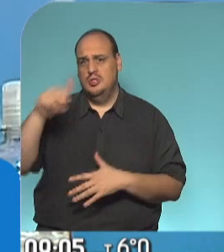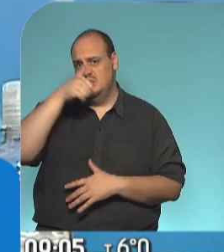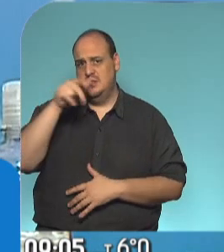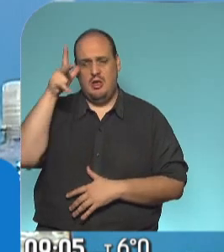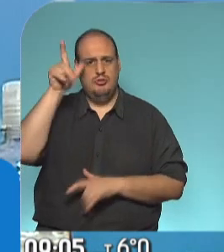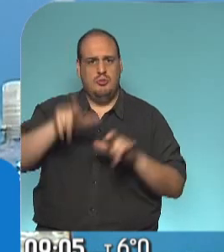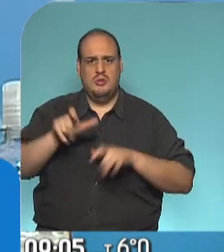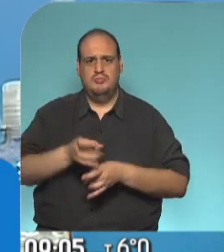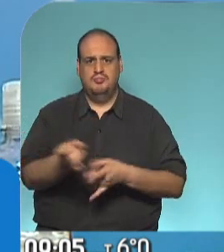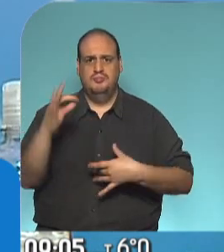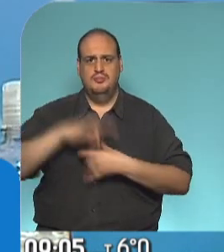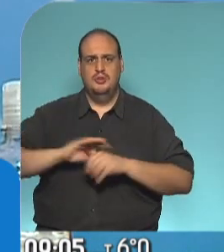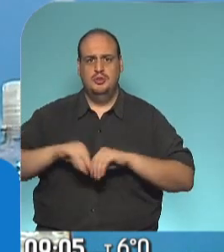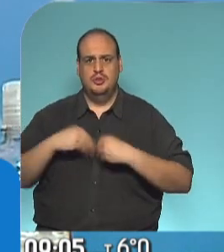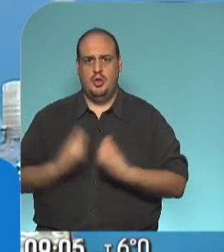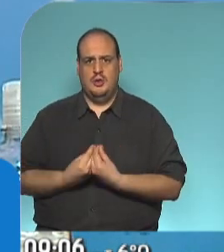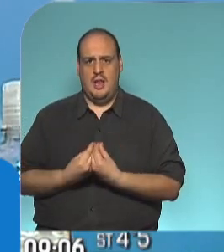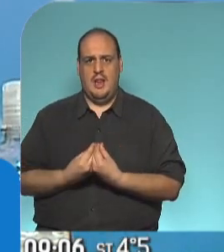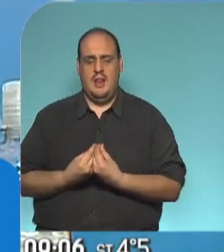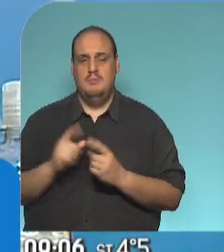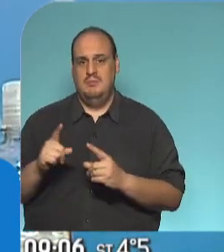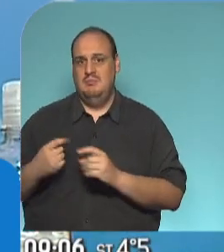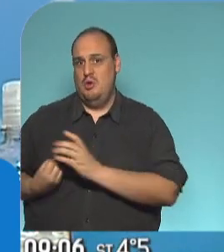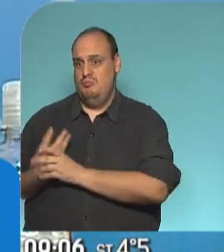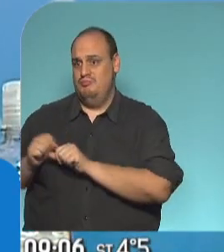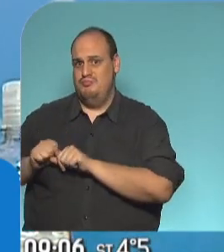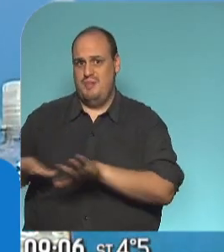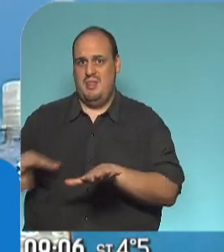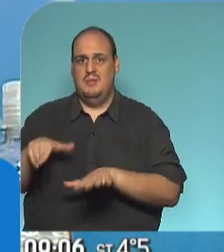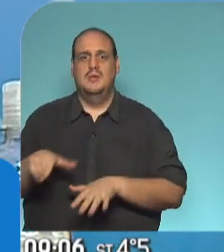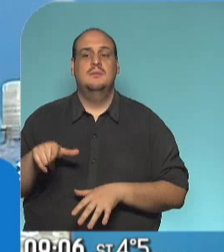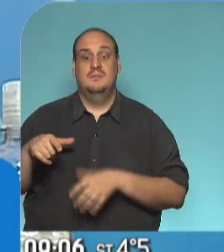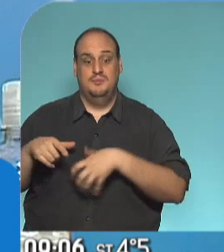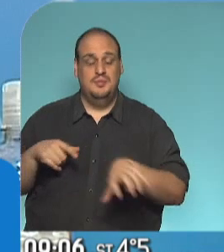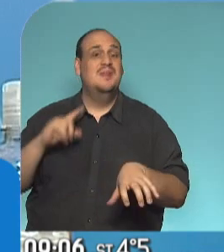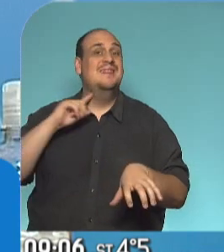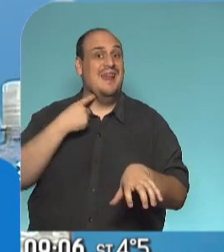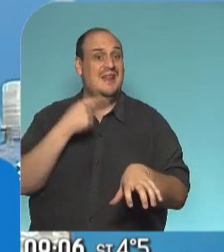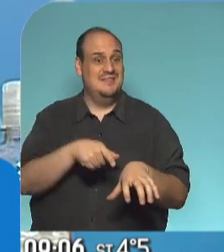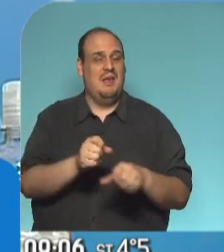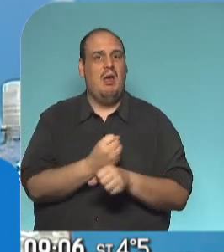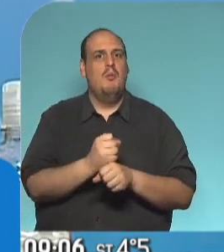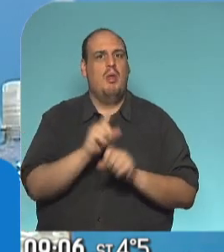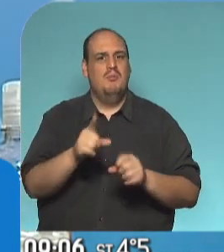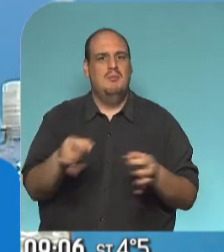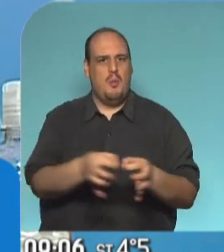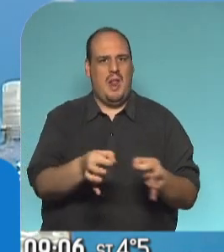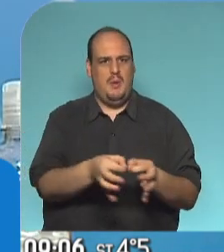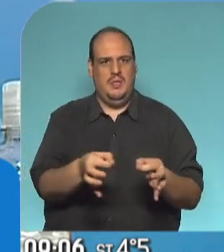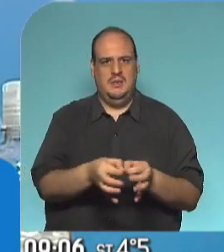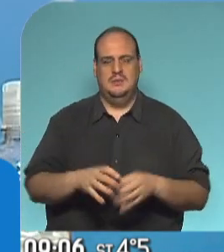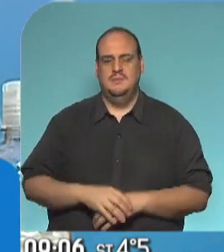253.868 son los casos confirmados totales en lo que va el transcurso de la pandemia, 13 de los cuales fueron confirmados en nuestras Islas